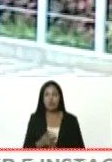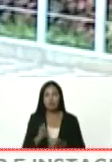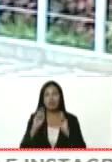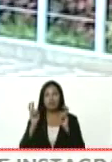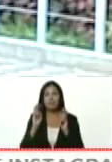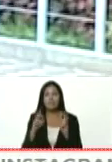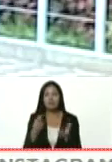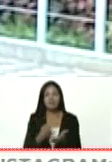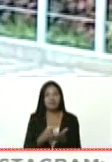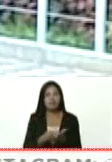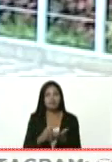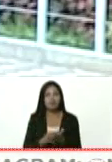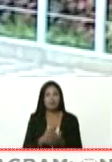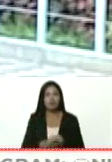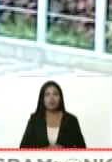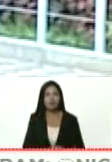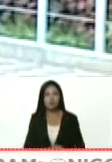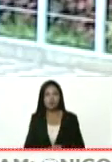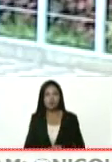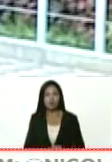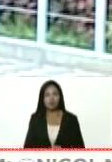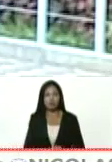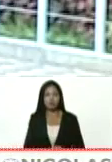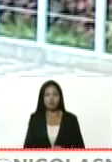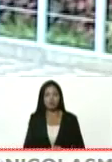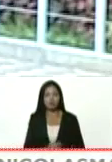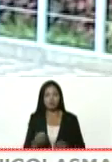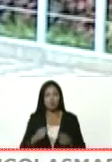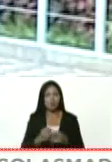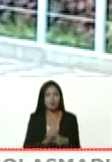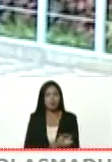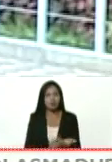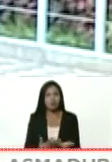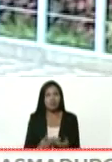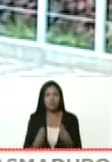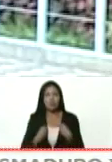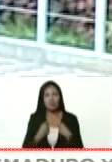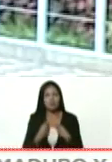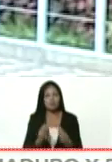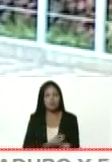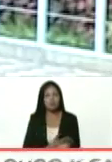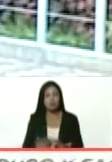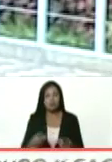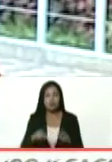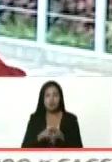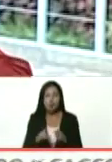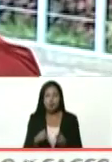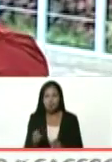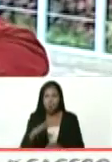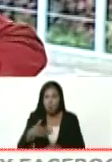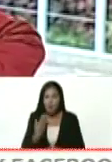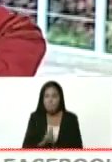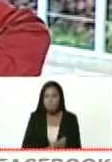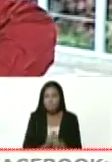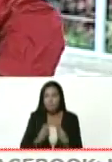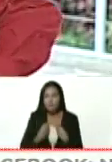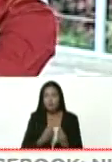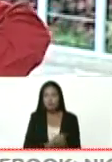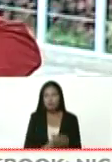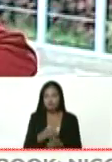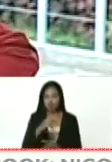financiamiento. Financiamiento es como la sangre. ¿Quién puede vivir sin sangre? Tú puedes tener un rolo de cuerpo,